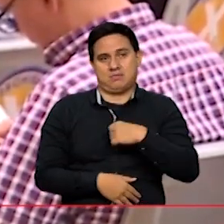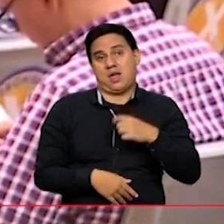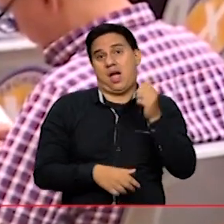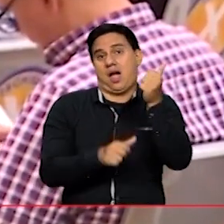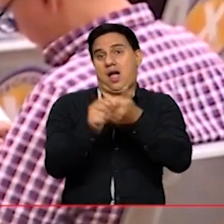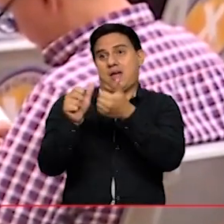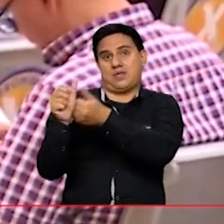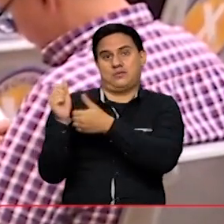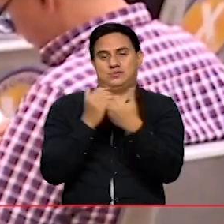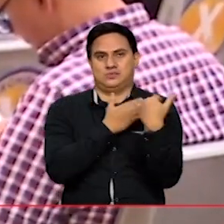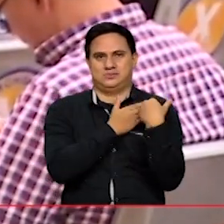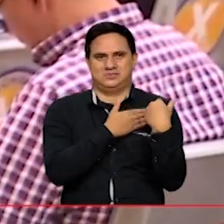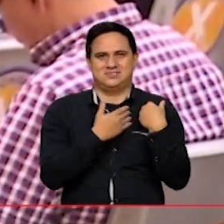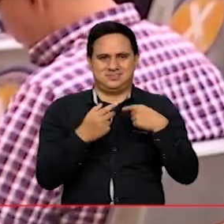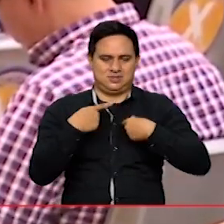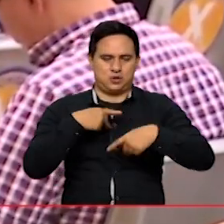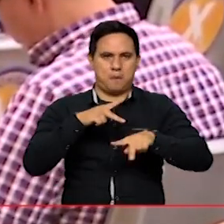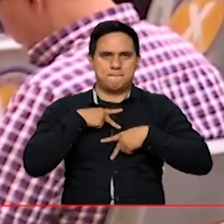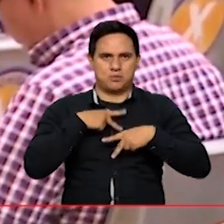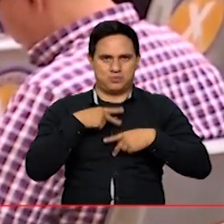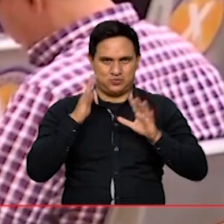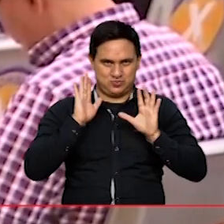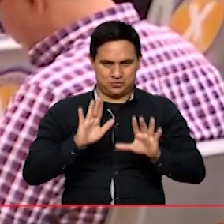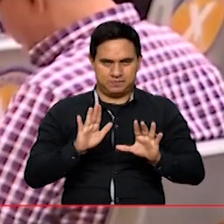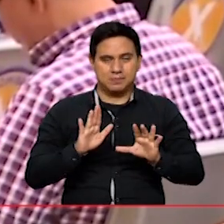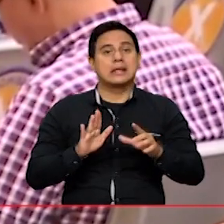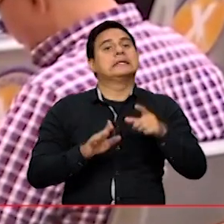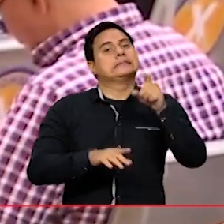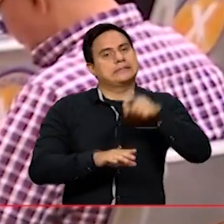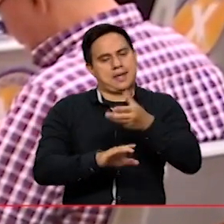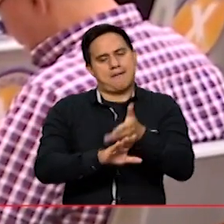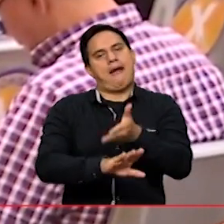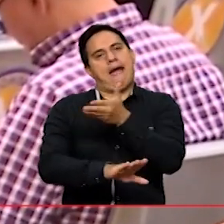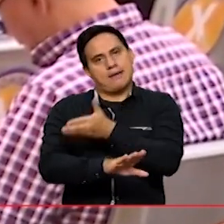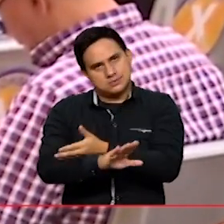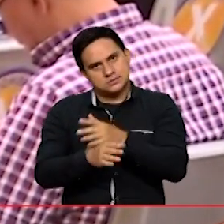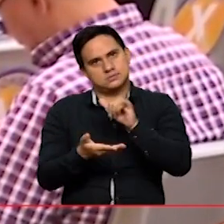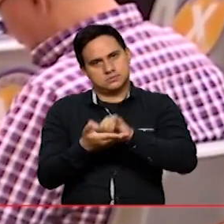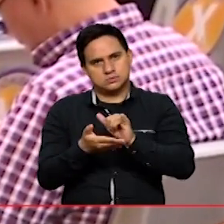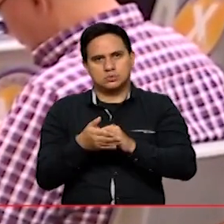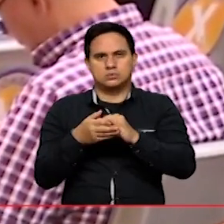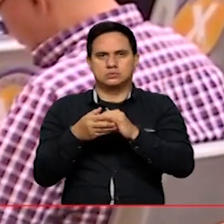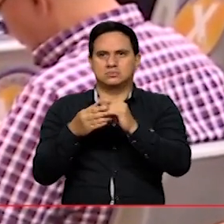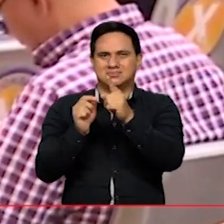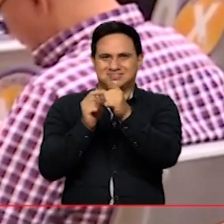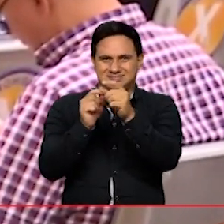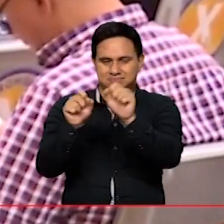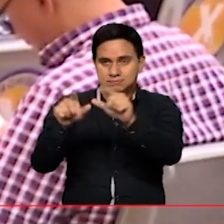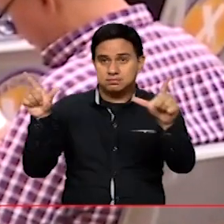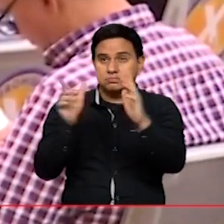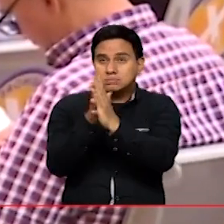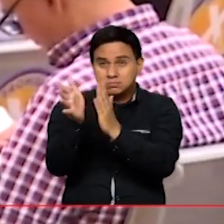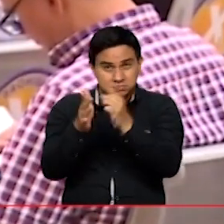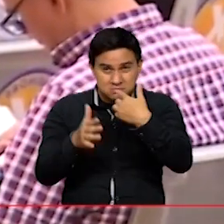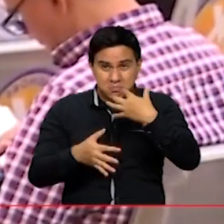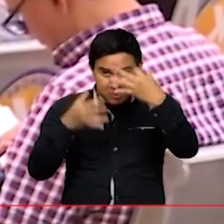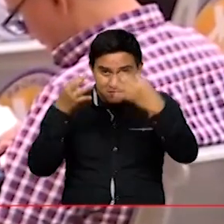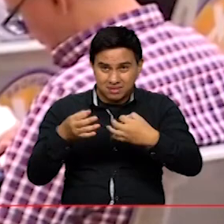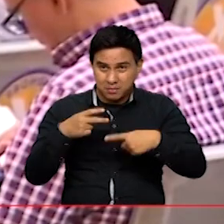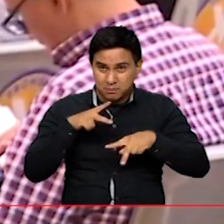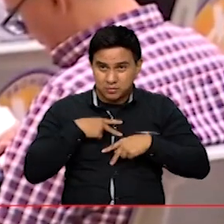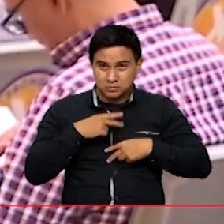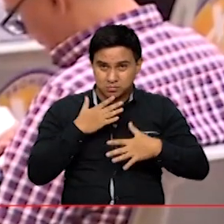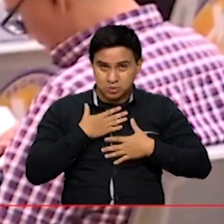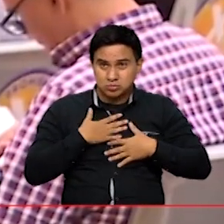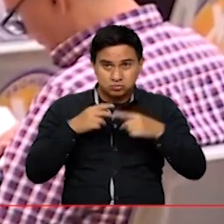cada propietario o tenedor del vehículo, debe revisar muy bien que la información que contenga sea la real.